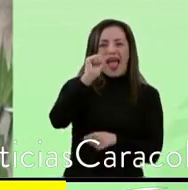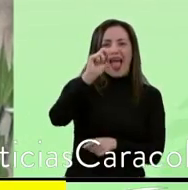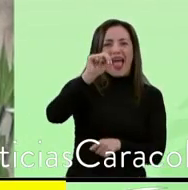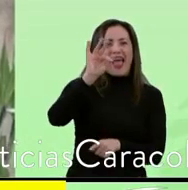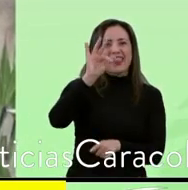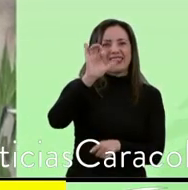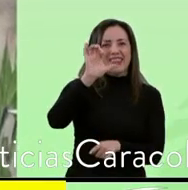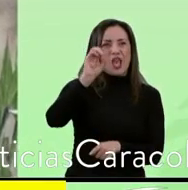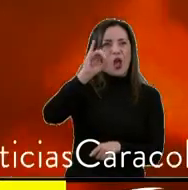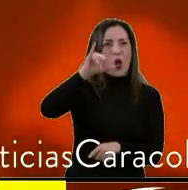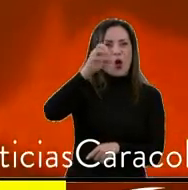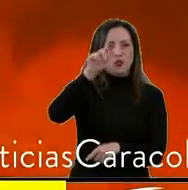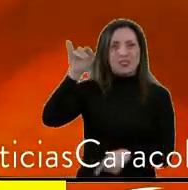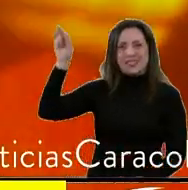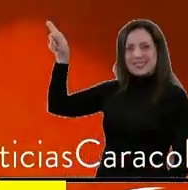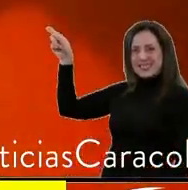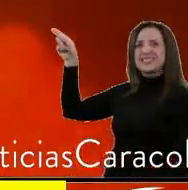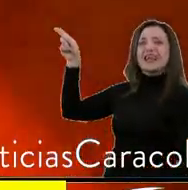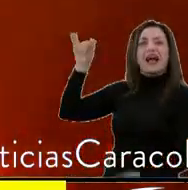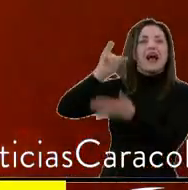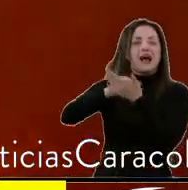de oso de toda Sudamérica.